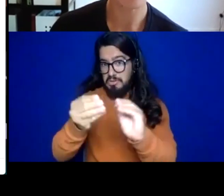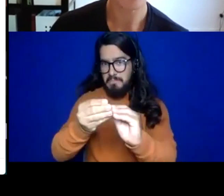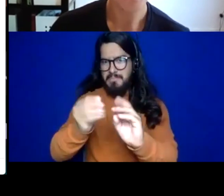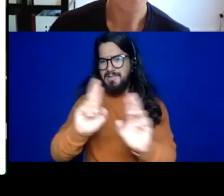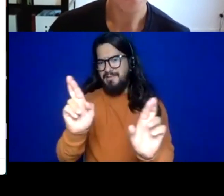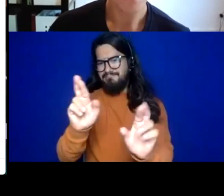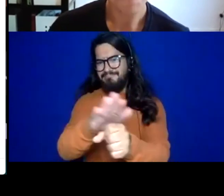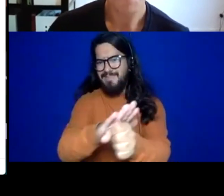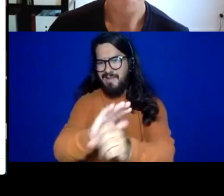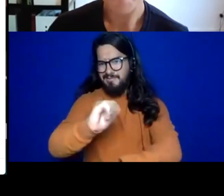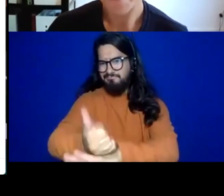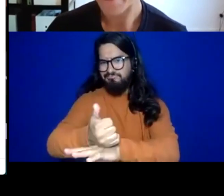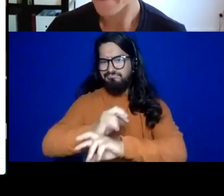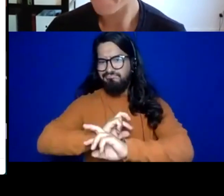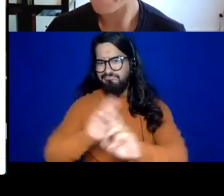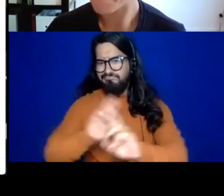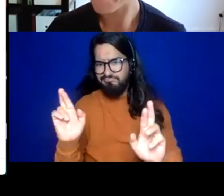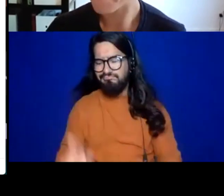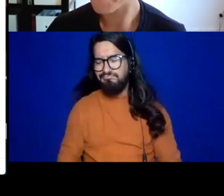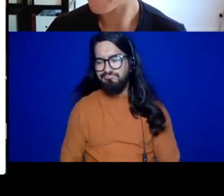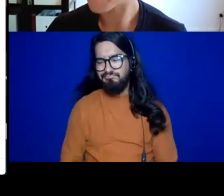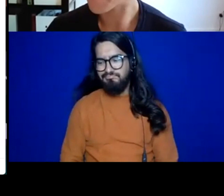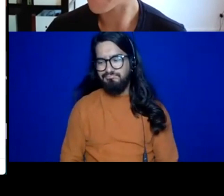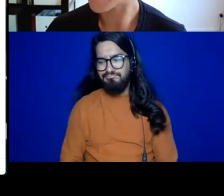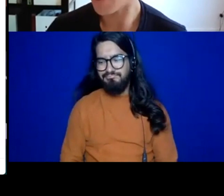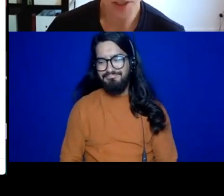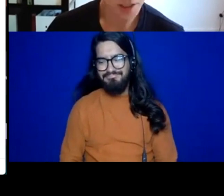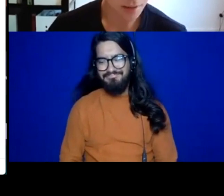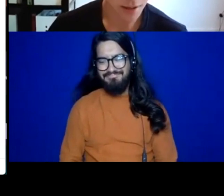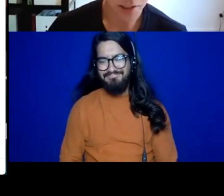hay una sección para, por ejemplo, número.